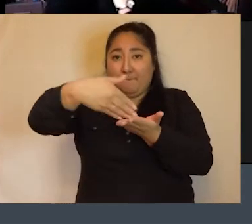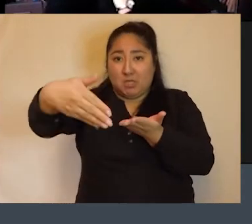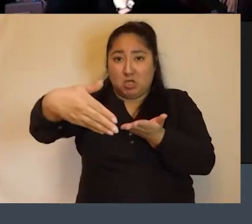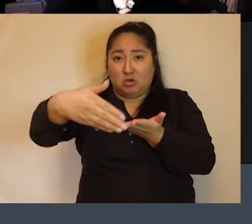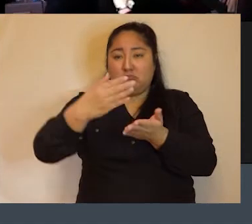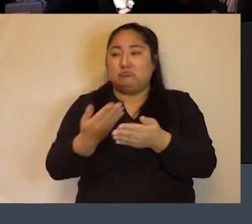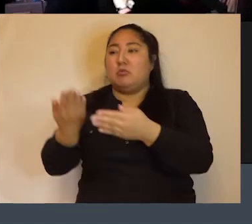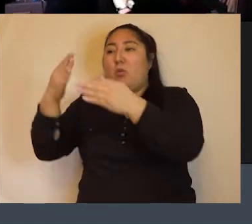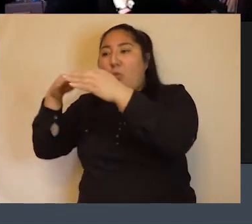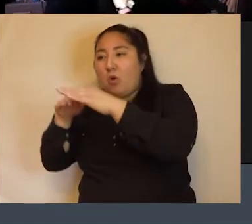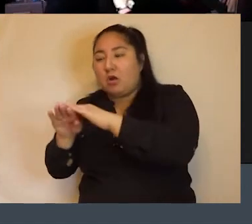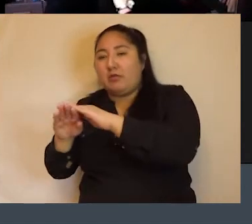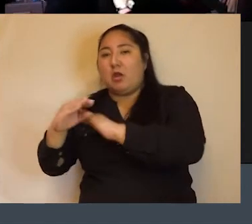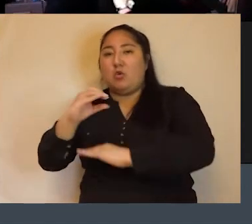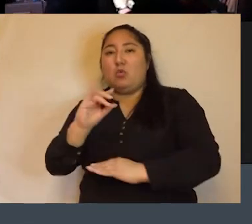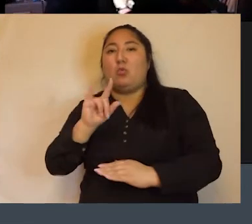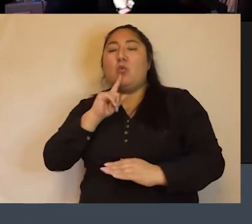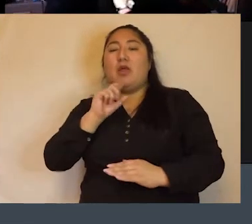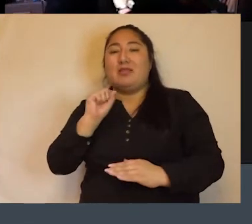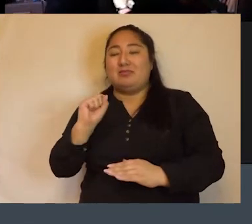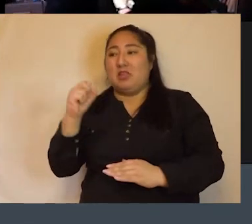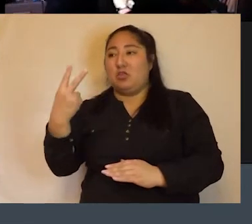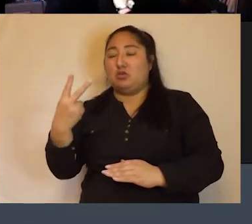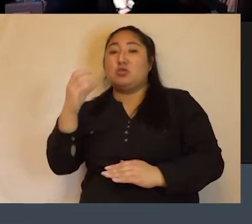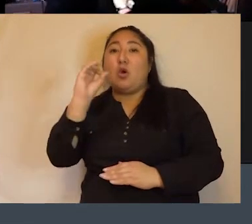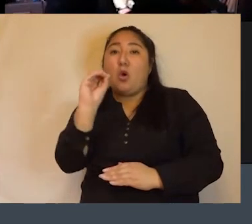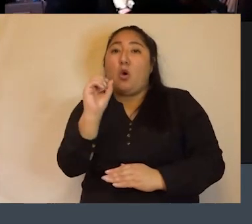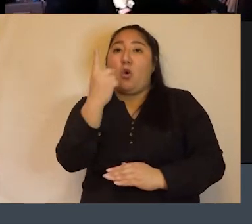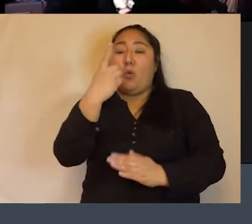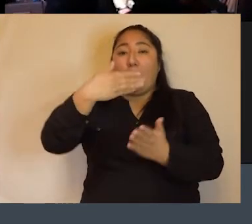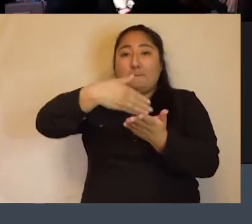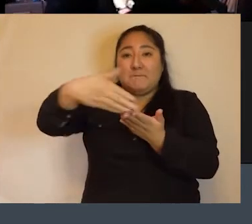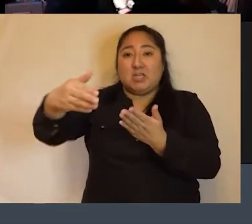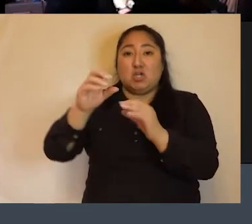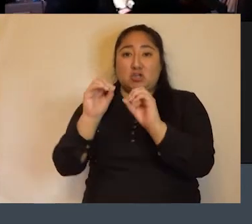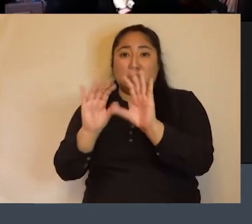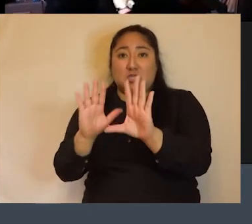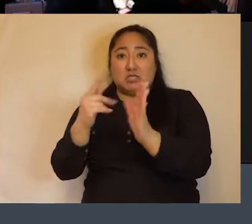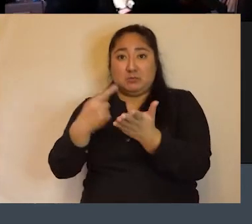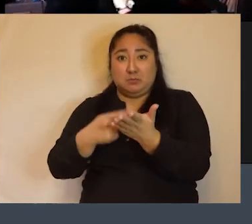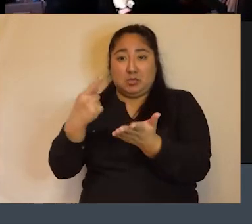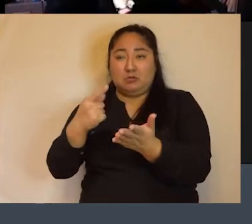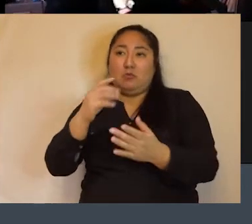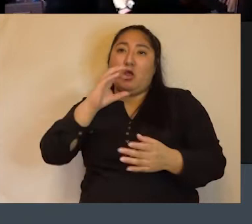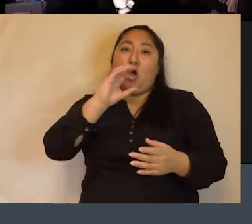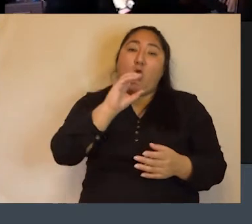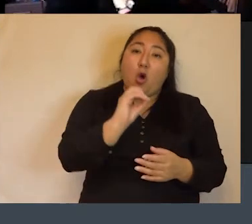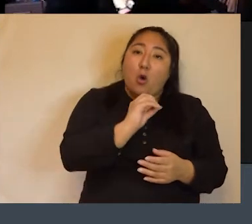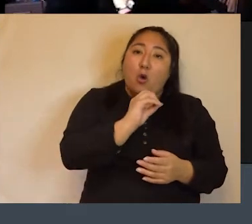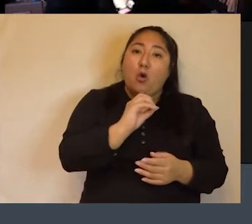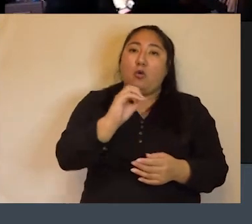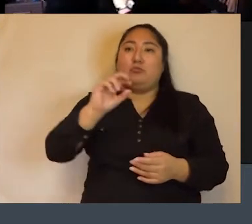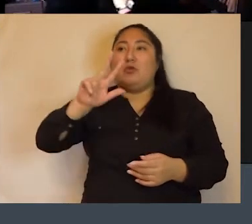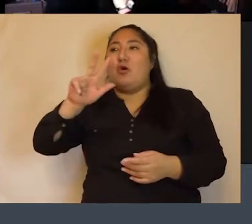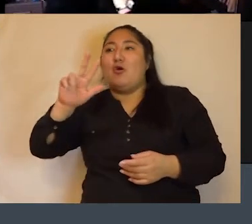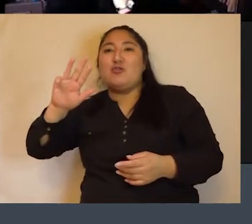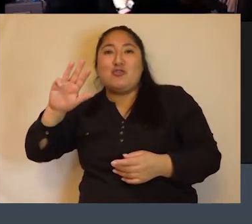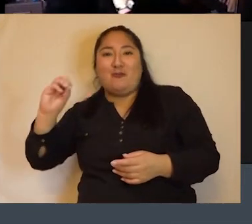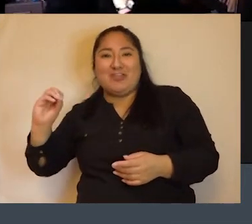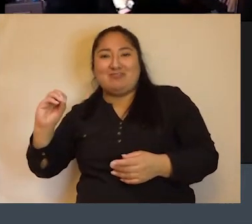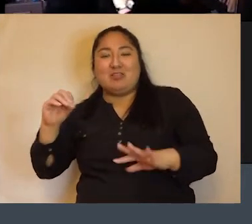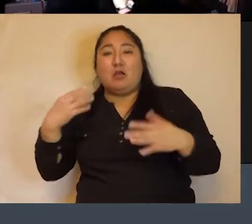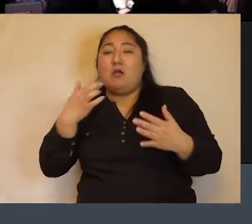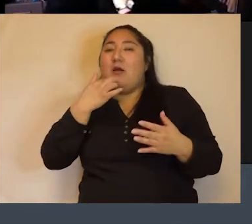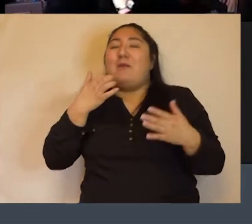pesos, ponerlo en la cuenta 2 y finalmente puedes retirar 1.010.000 o puedes retirar 990. Esas cosas